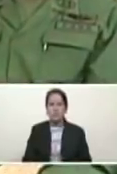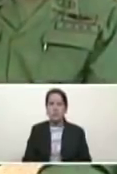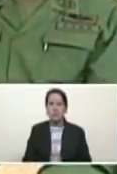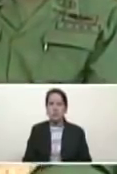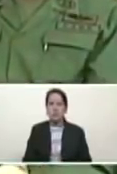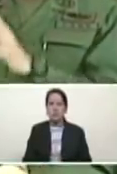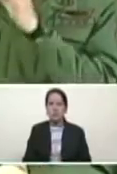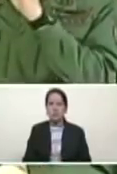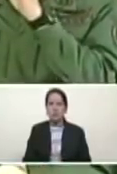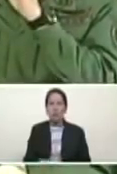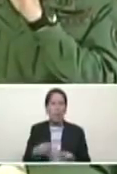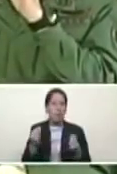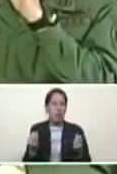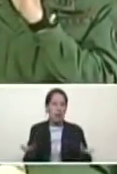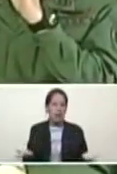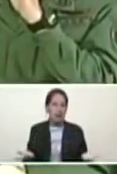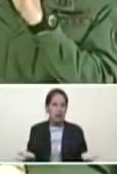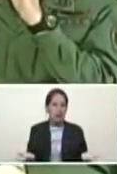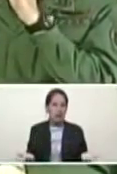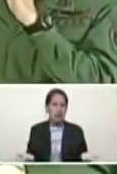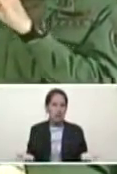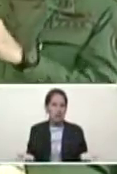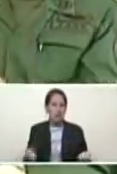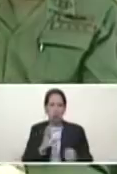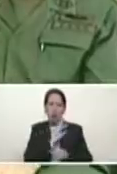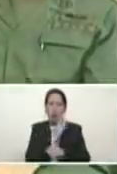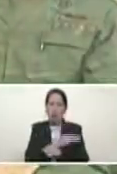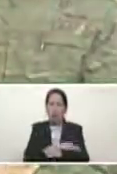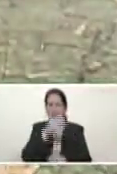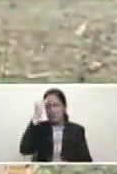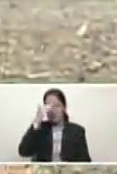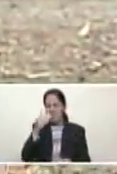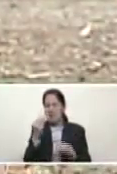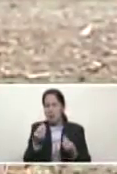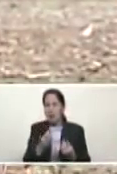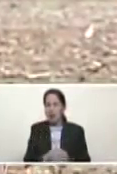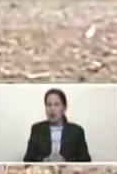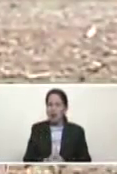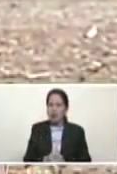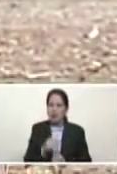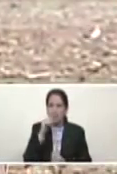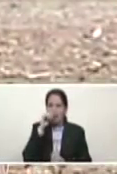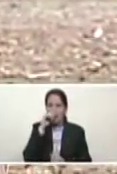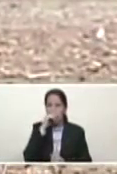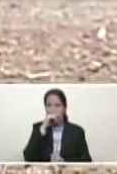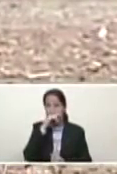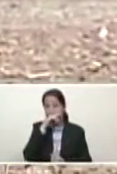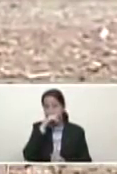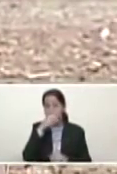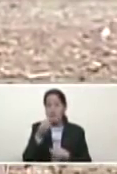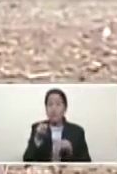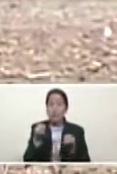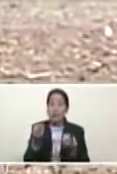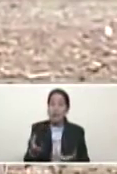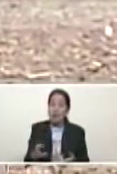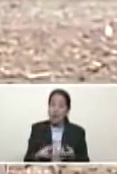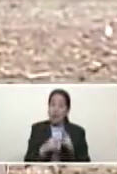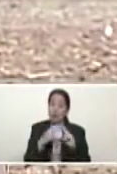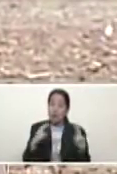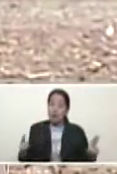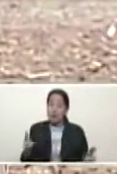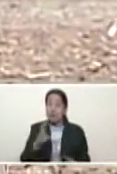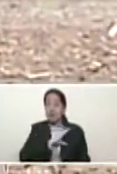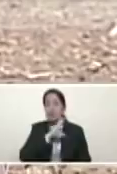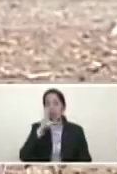¿Para qué? ¿Para qué tenemos el poder militar del país? Para la paz, para la soberanía, para